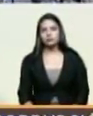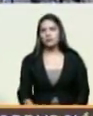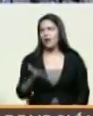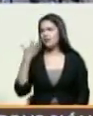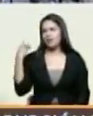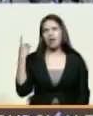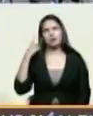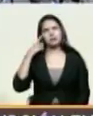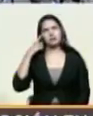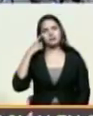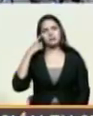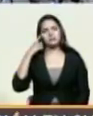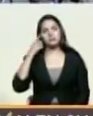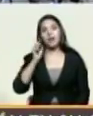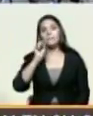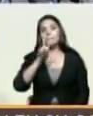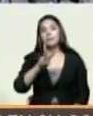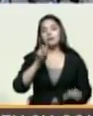pensaba.